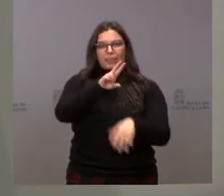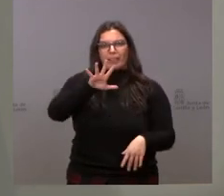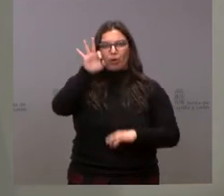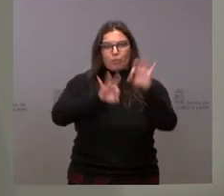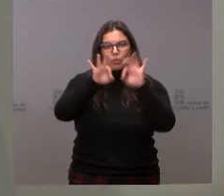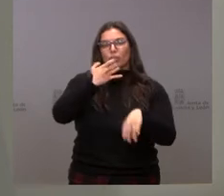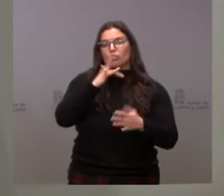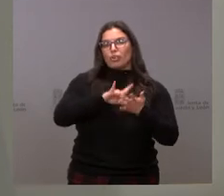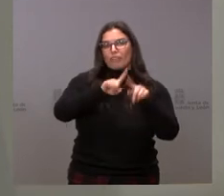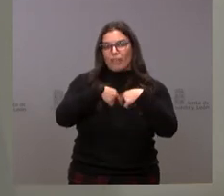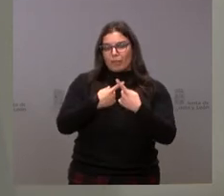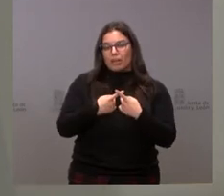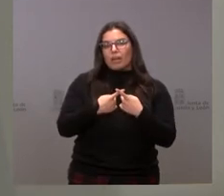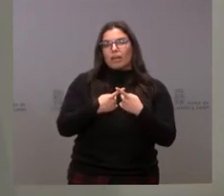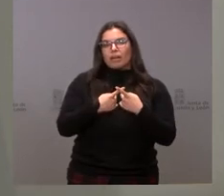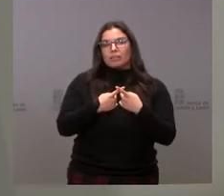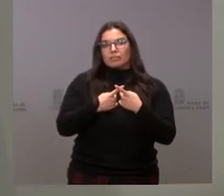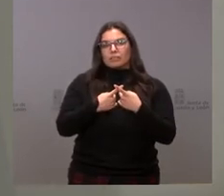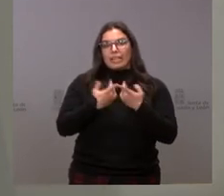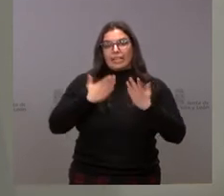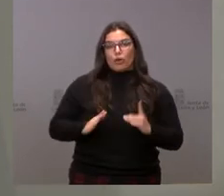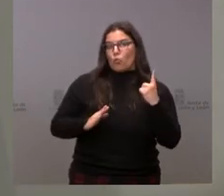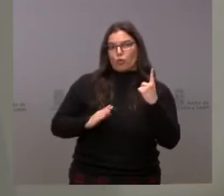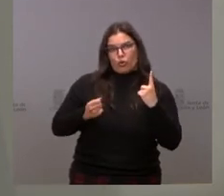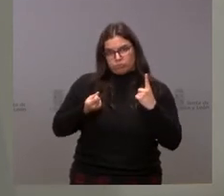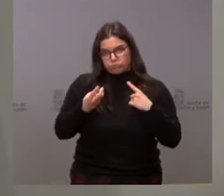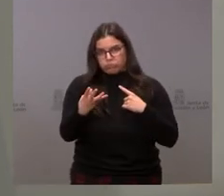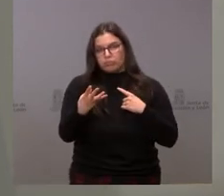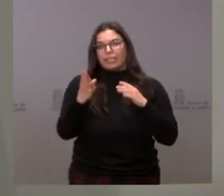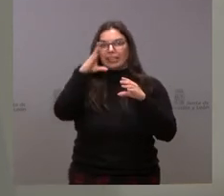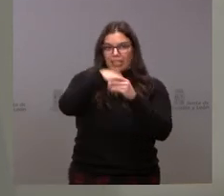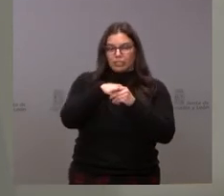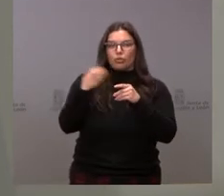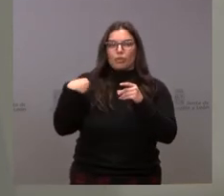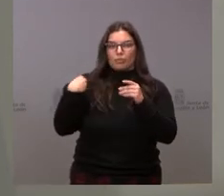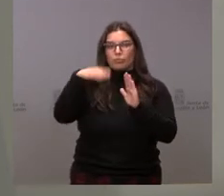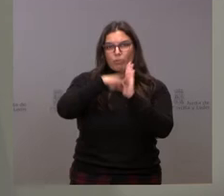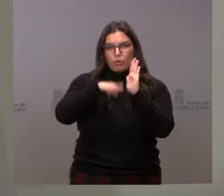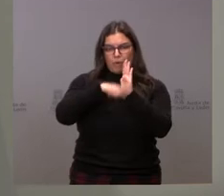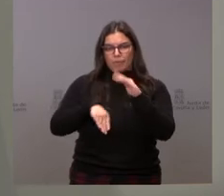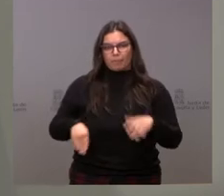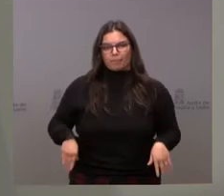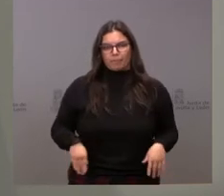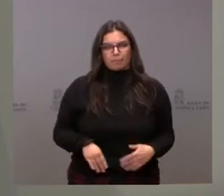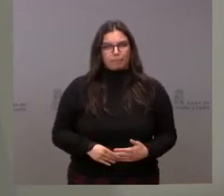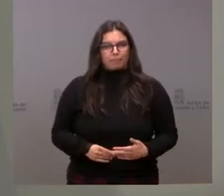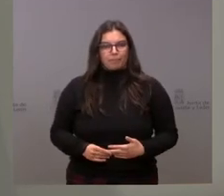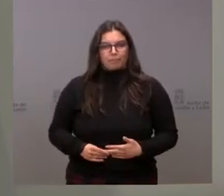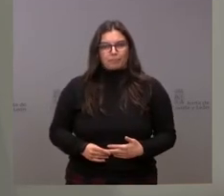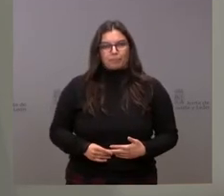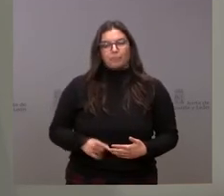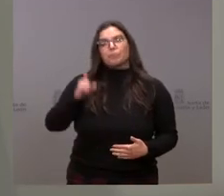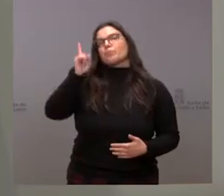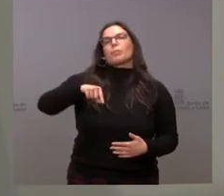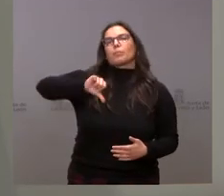aquellas familias que tienen más de un hijo en el programa de referencia se han aprobado